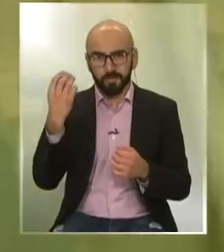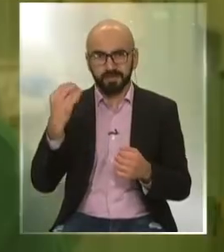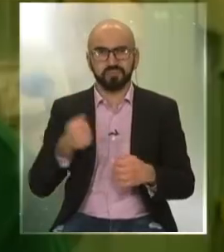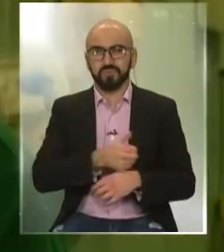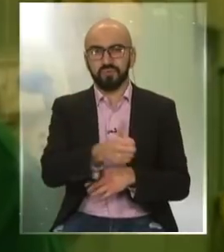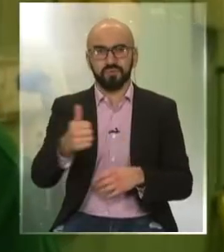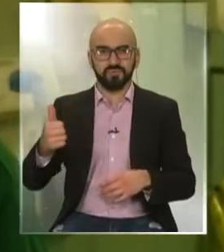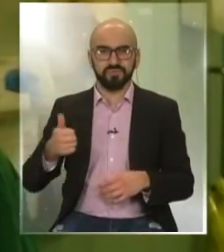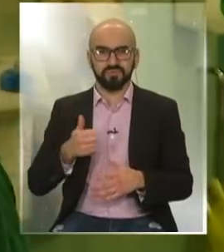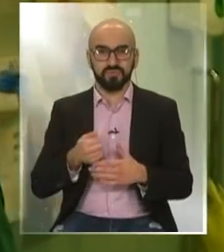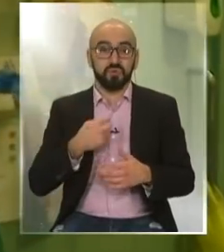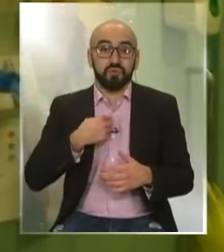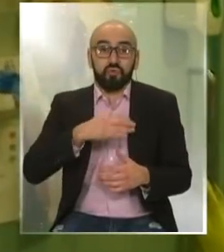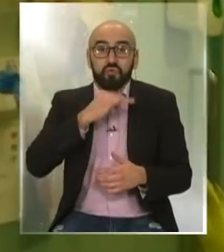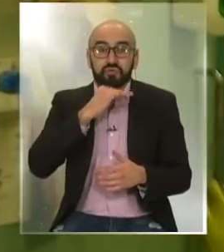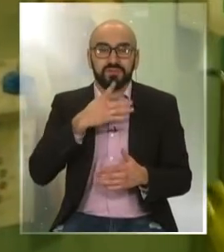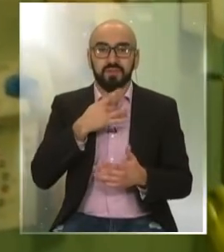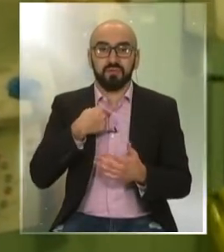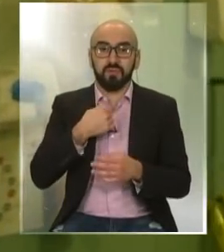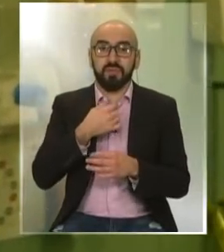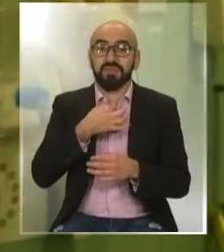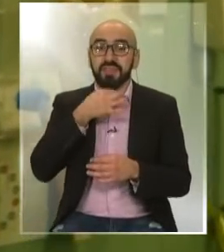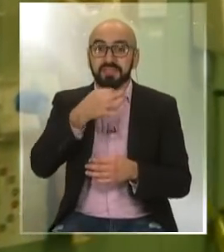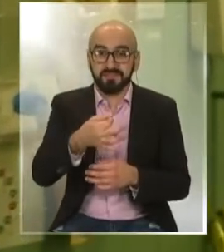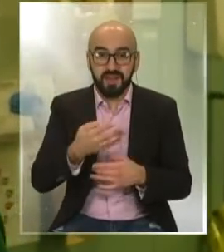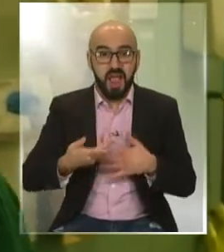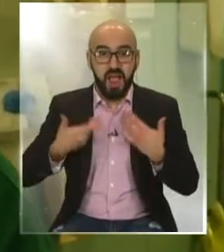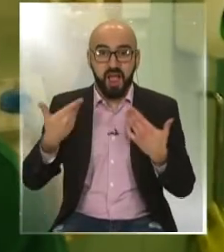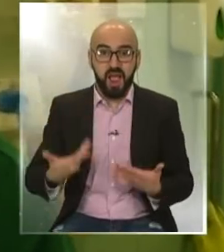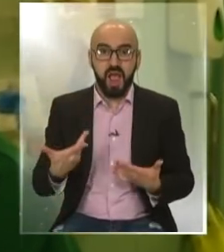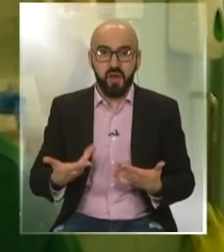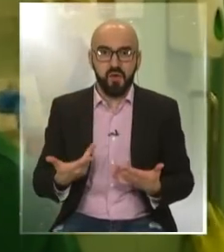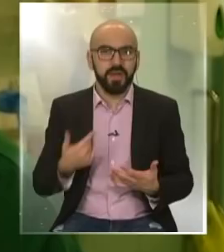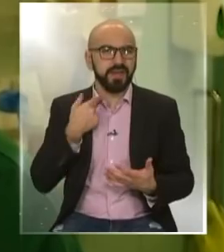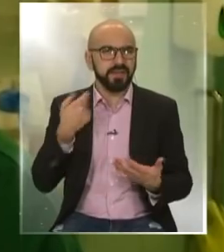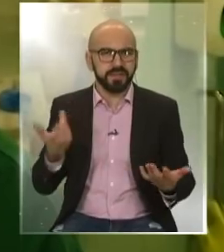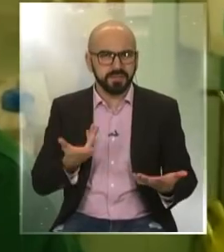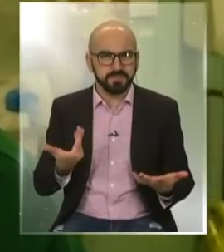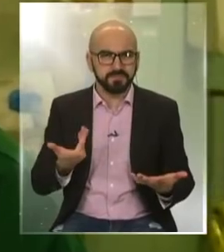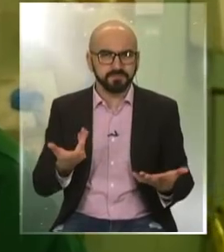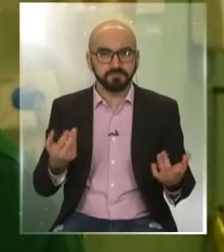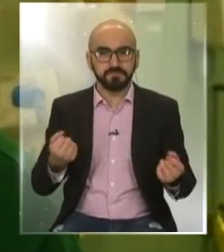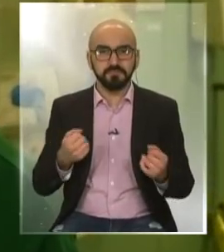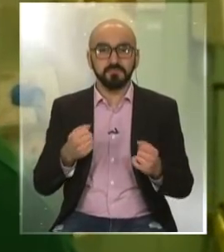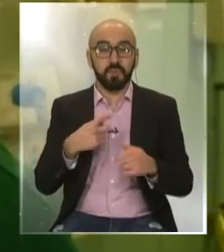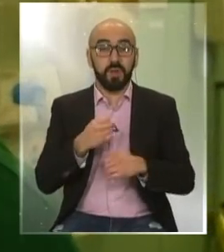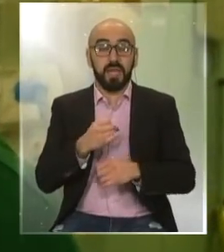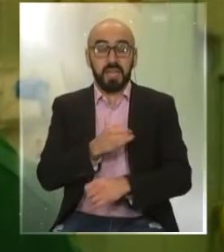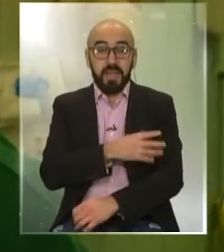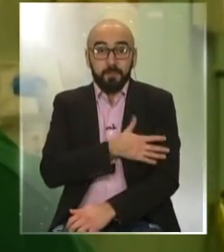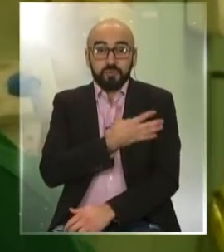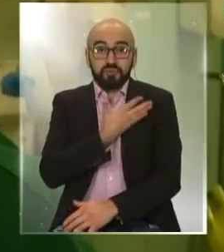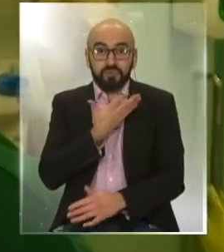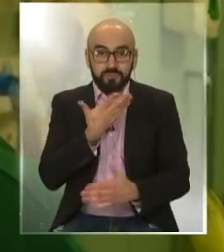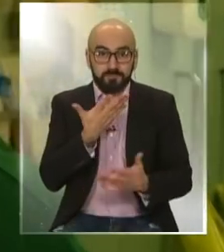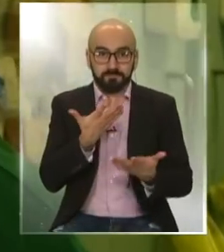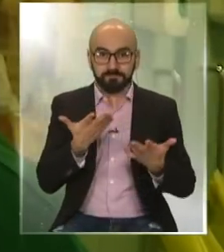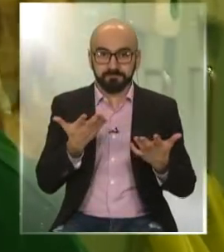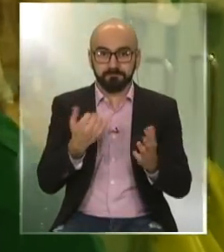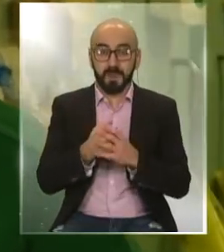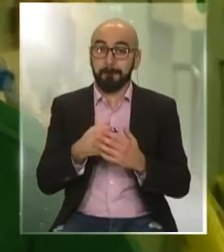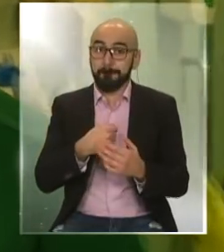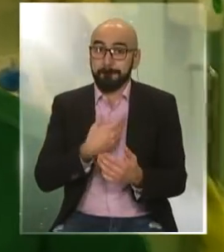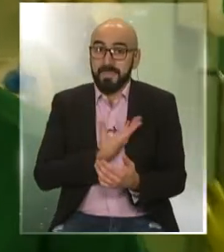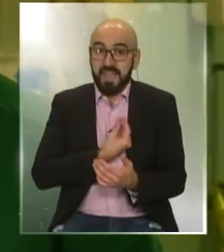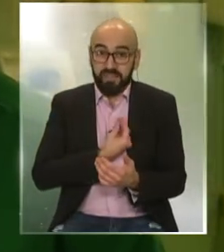No sabría decirte ni expresar en este minuto la emoción que se siente, o sea, el